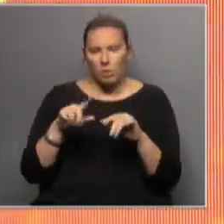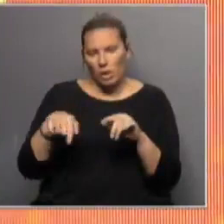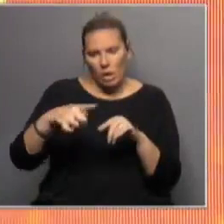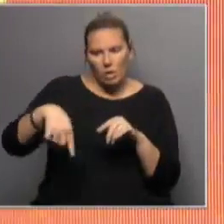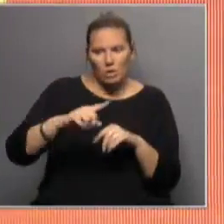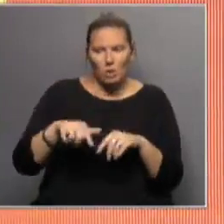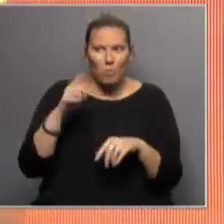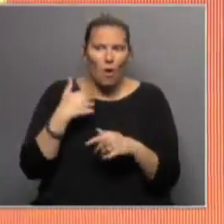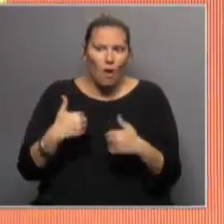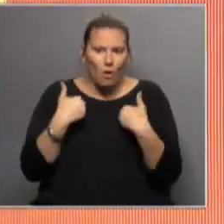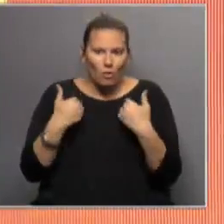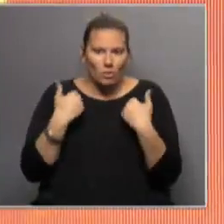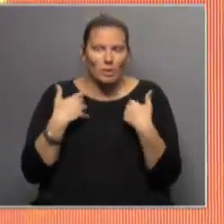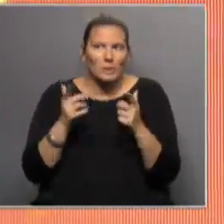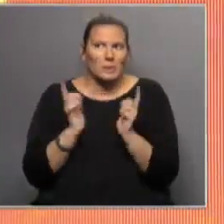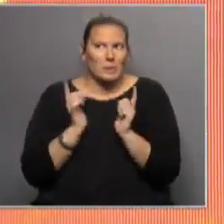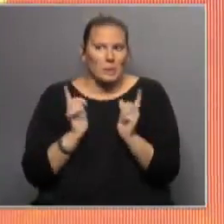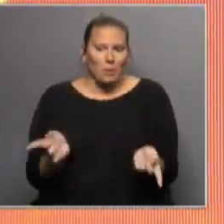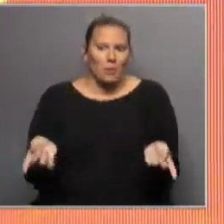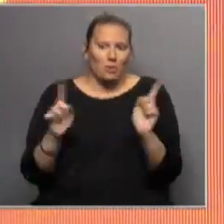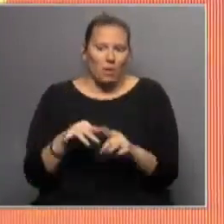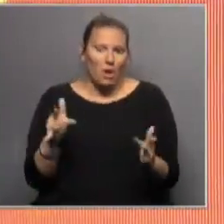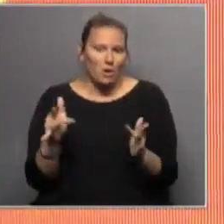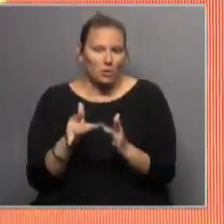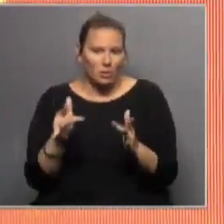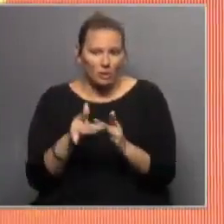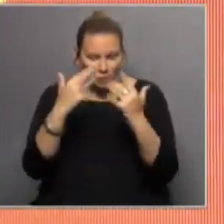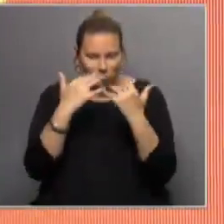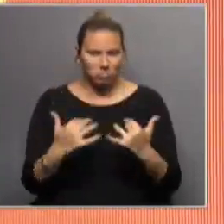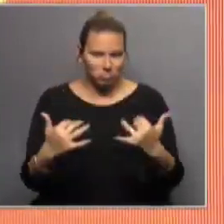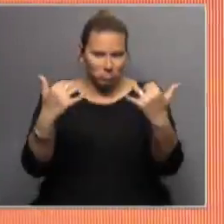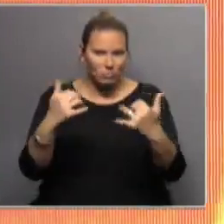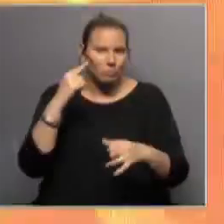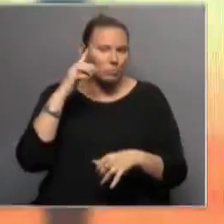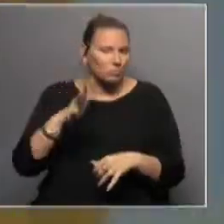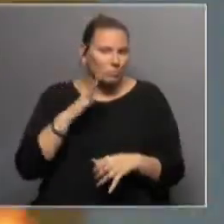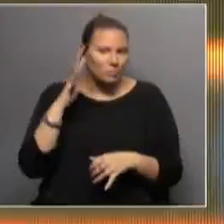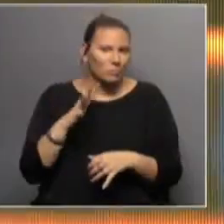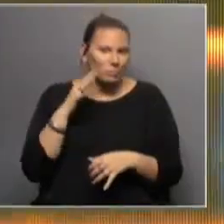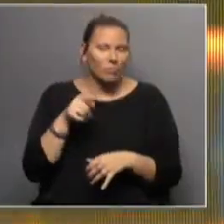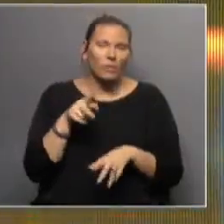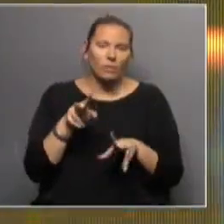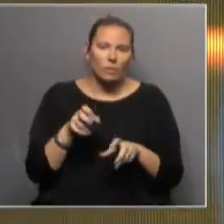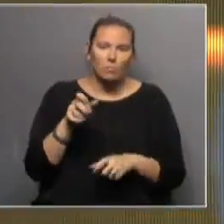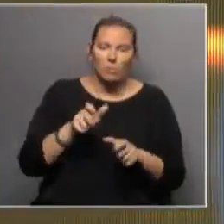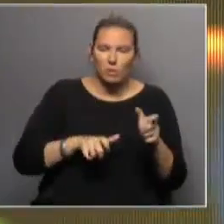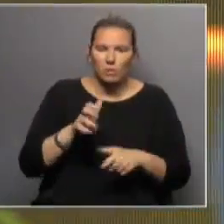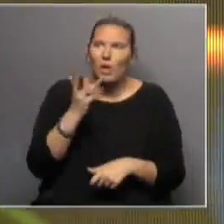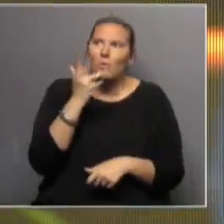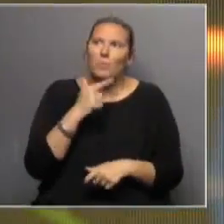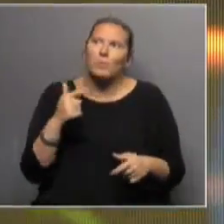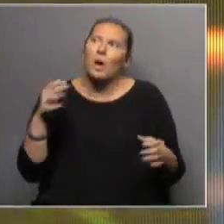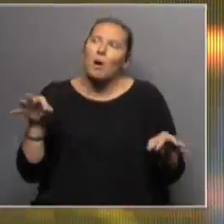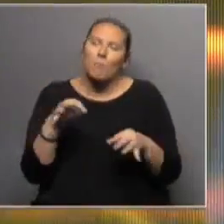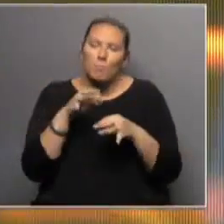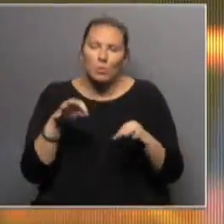muy ilusionados con este reencuentro con las masas. Lo que debe ser, ¿no? Siempre... Es un tema entre gente que gustamos de la música.